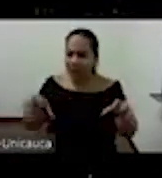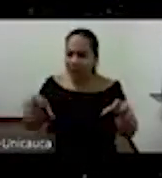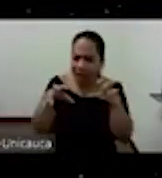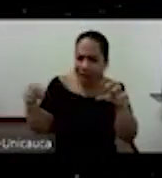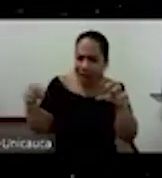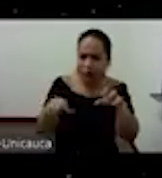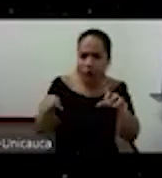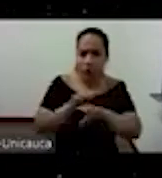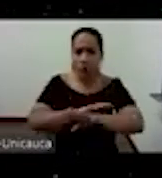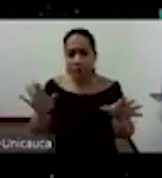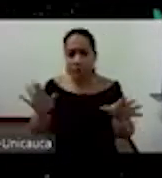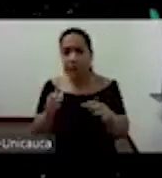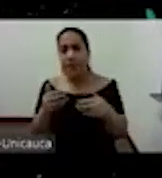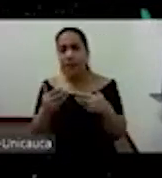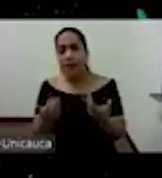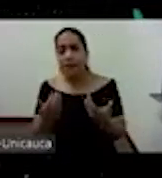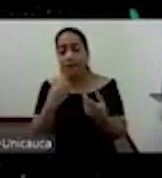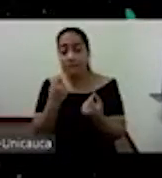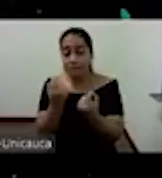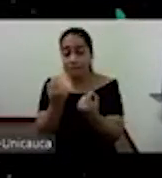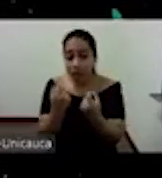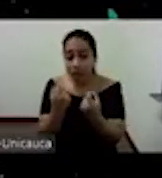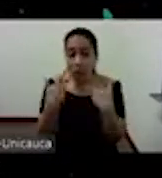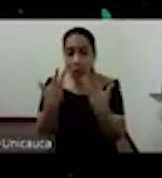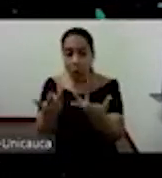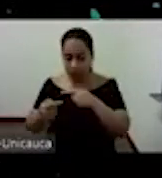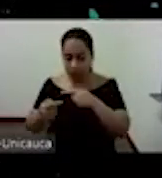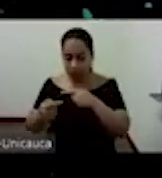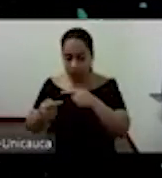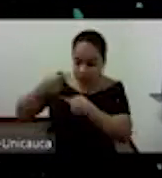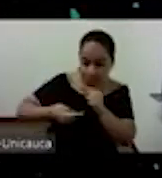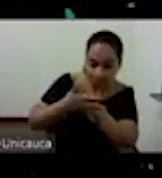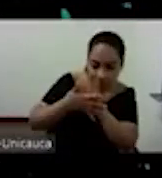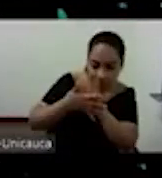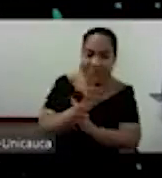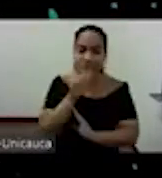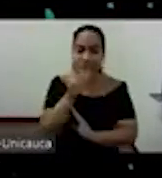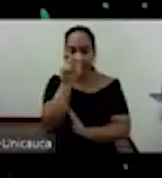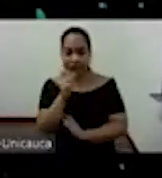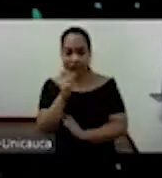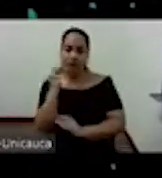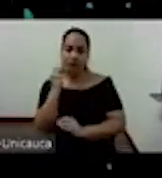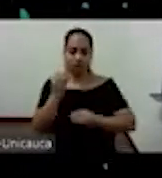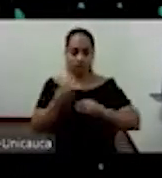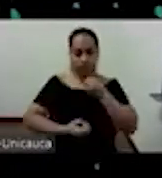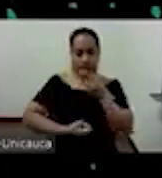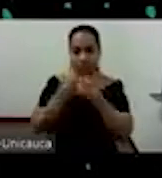puede ser comprendido y transmitido por quien lo experimenta.